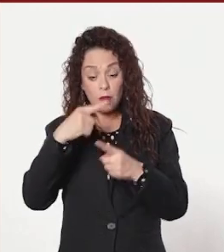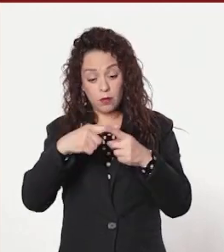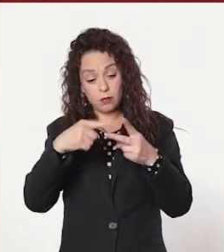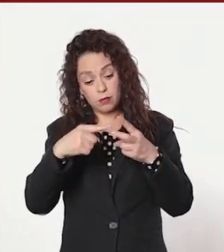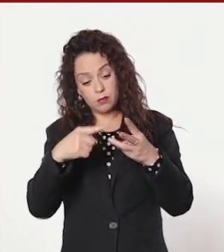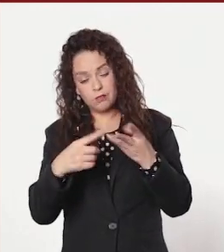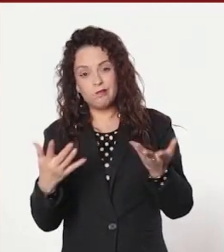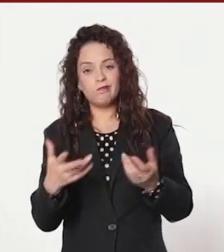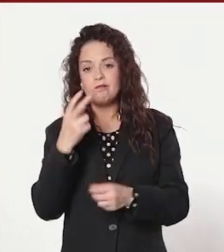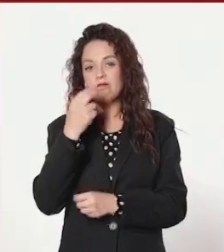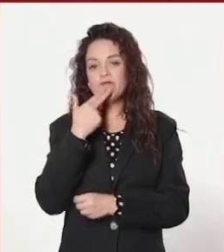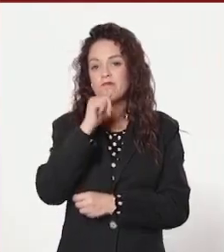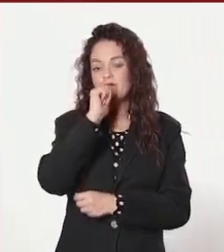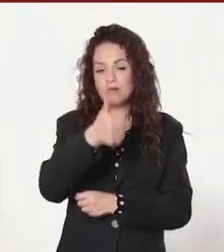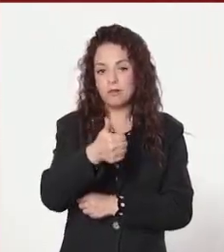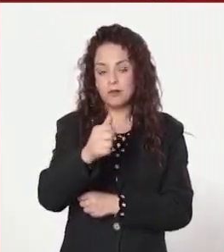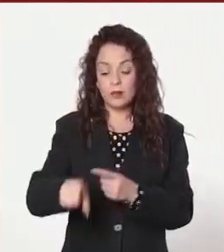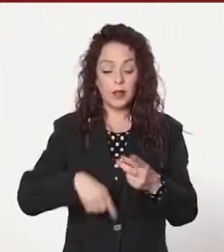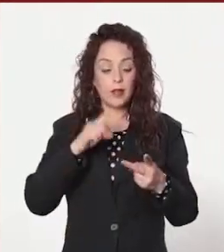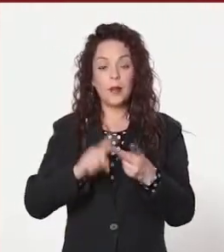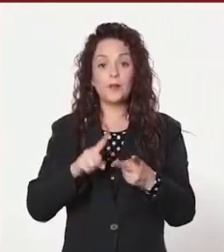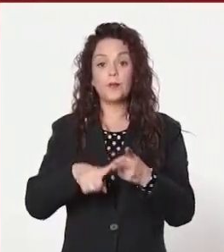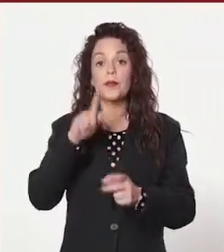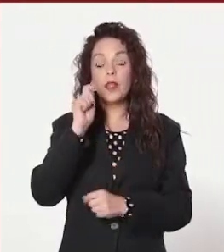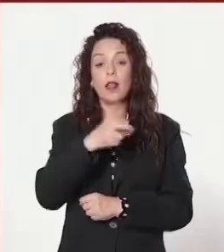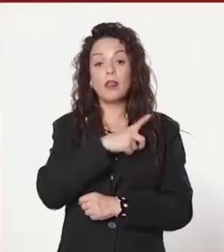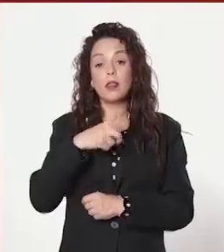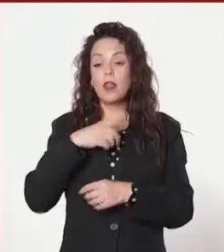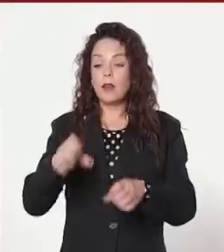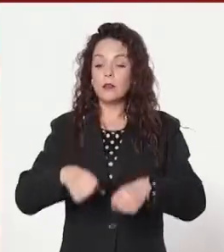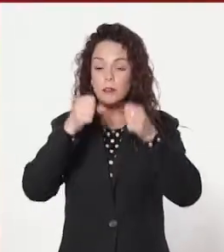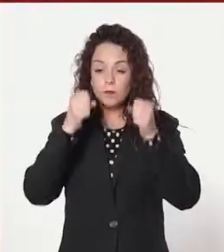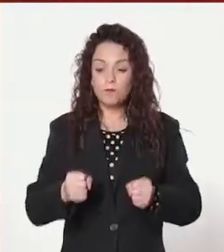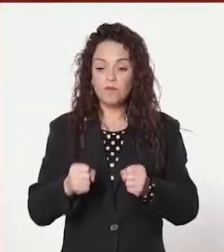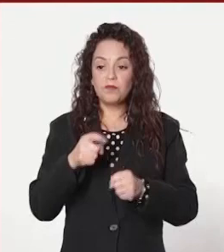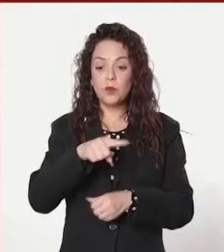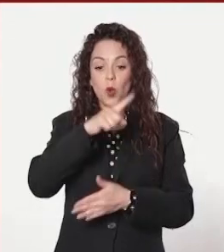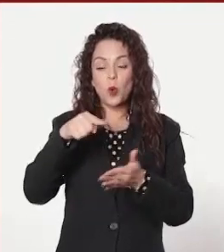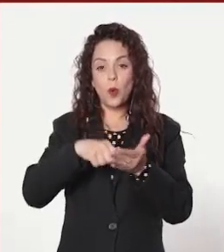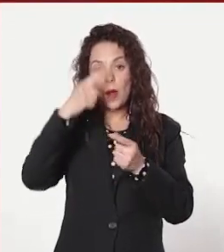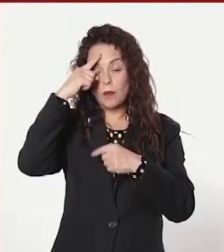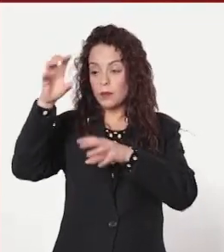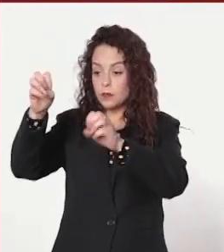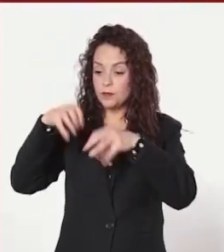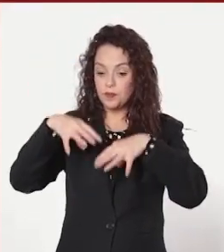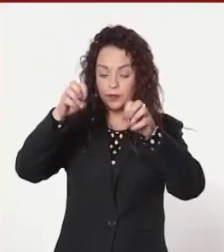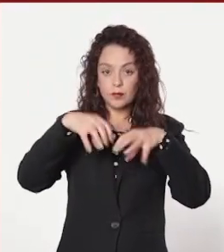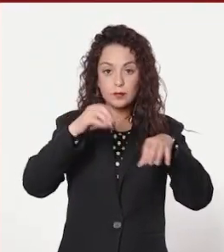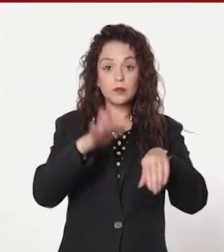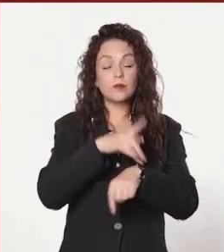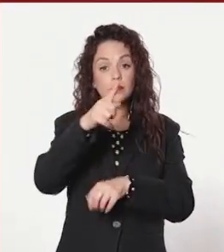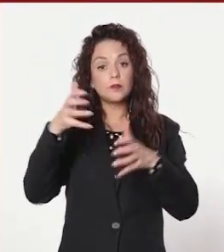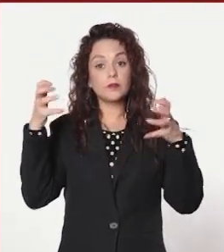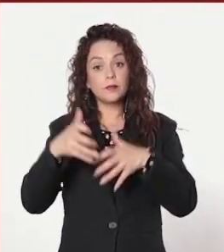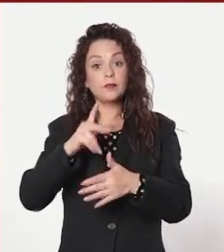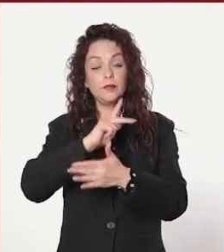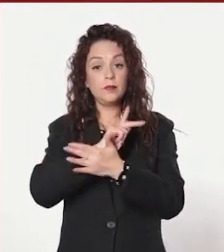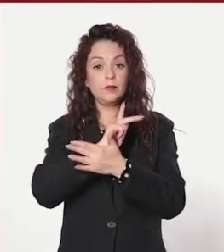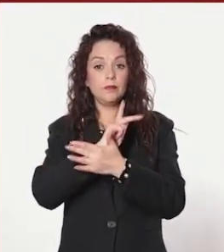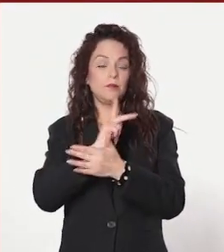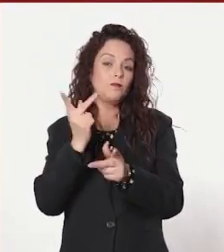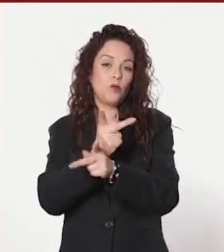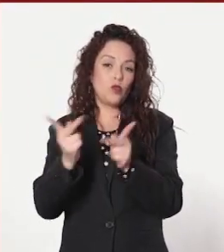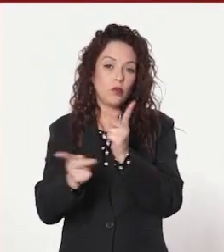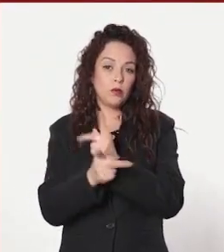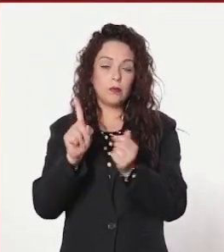2, realizar proyectos para garantizar el acopio de estos materiales. Una vez que diseñas un producto que es reciclable, cómo se va